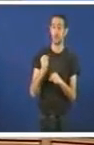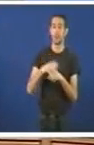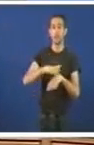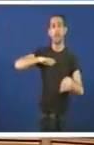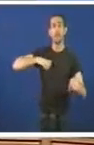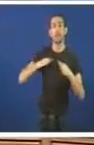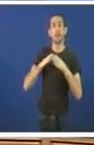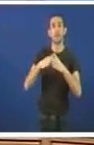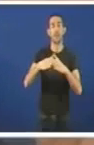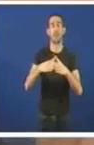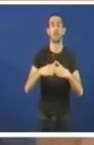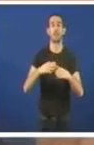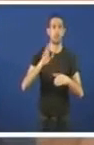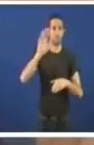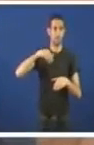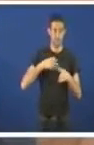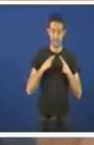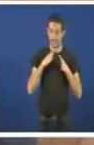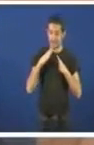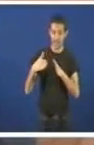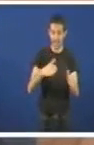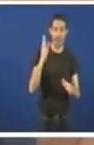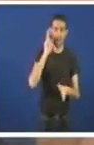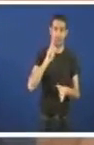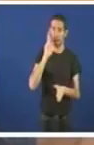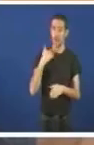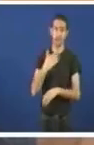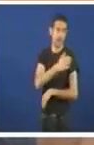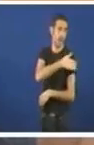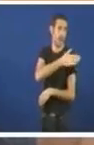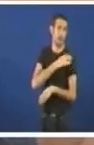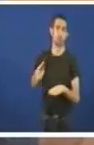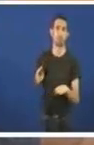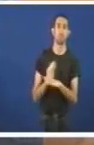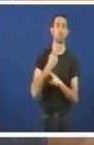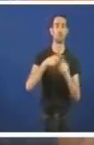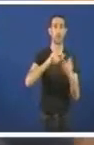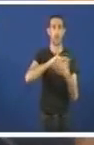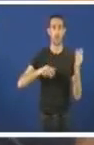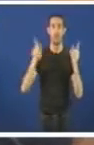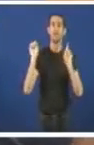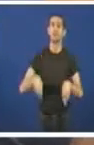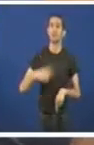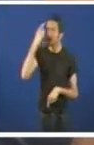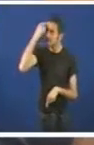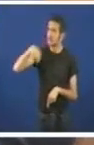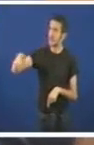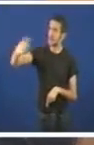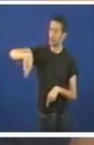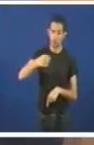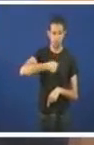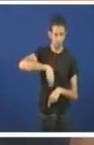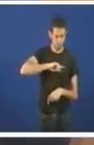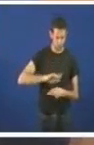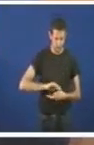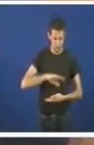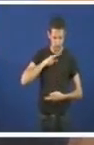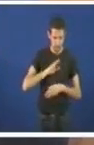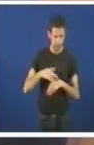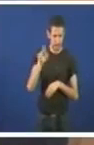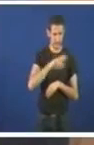están facendo na ría de Vigo teñen un aval da Xunta de Galicia. Señorías, saben tamén que fomos capaces de recuperar os avales